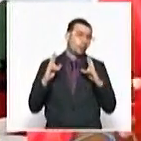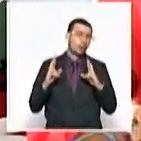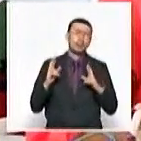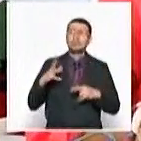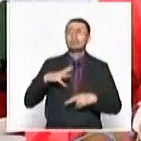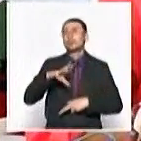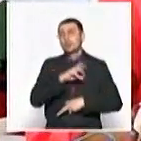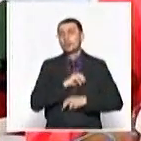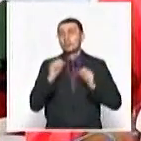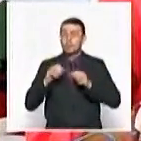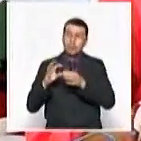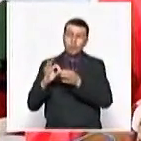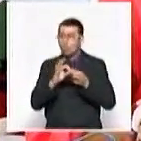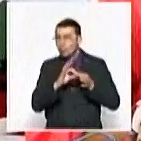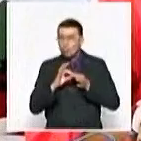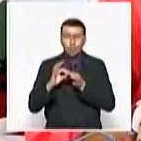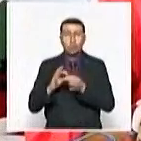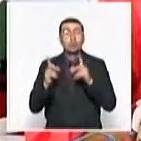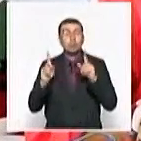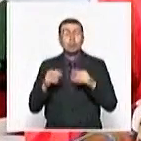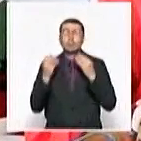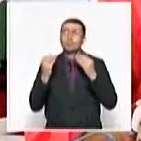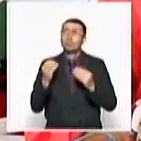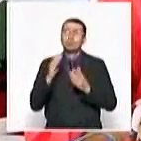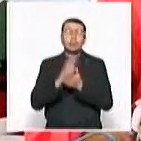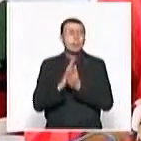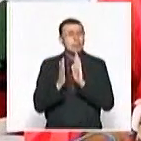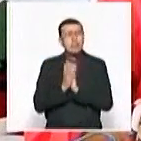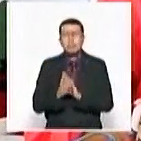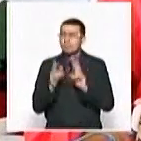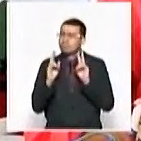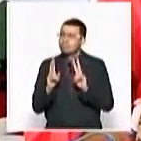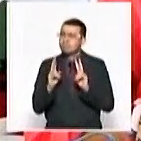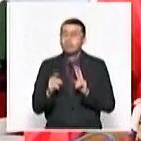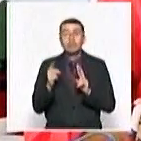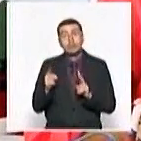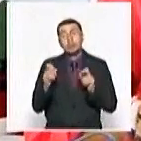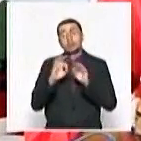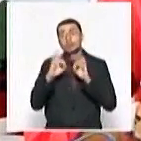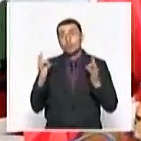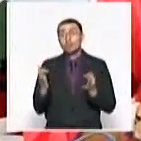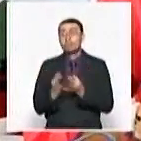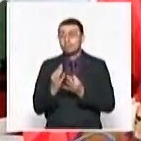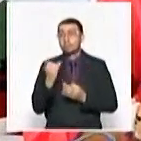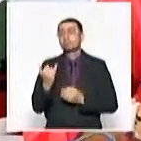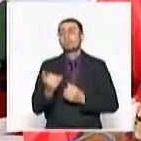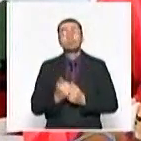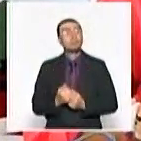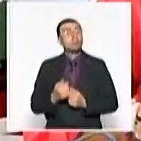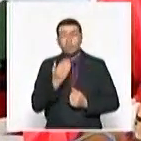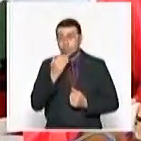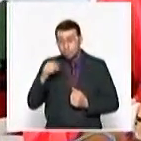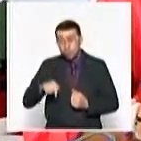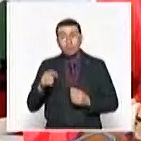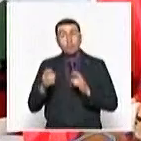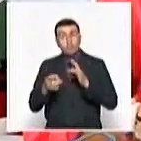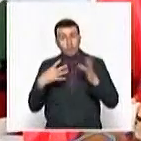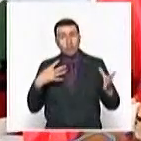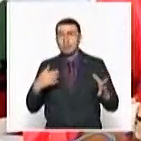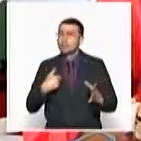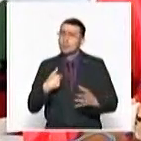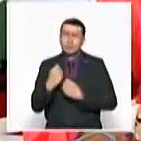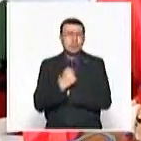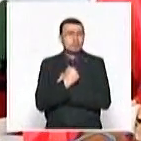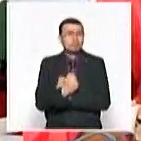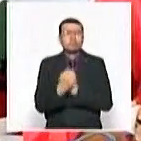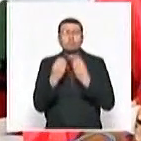en mucha unión y en mucha paz familiar. Yo añoro tanto esta época que hay una